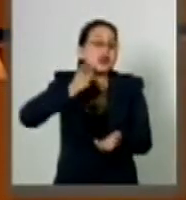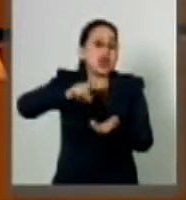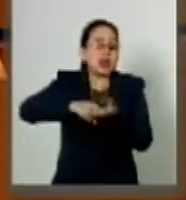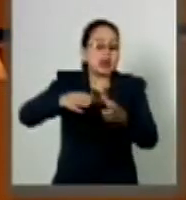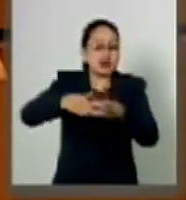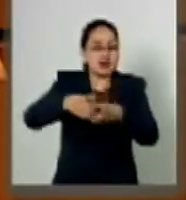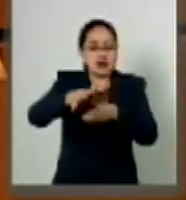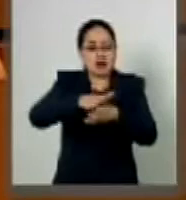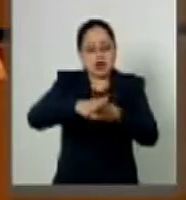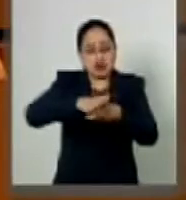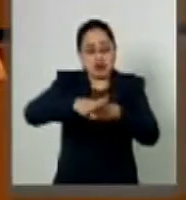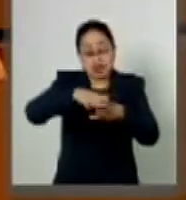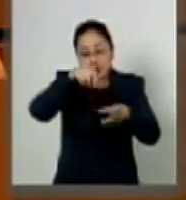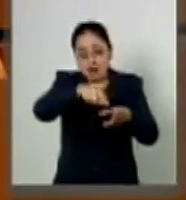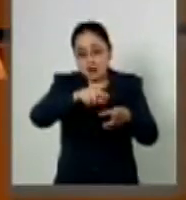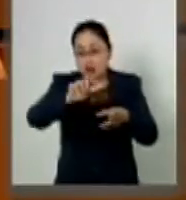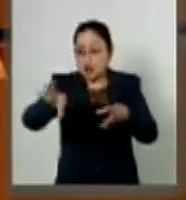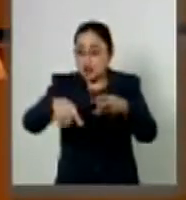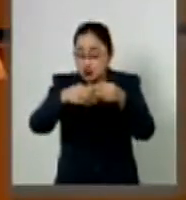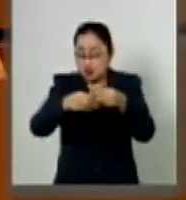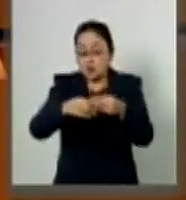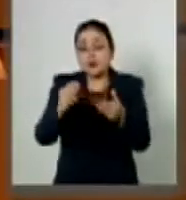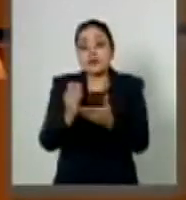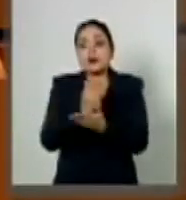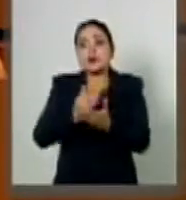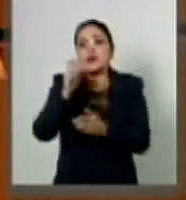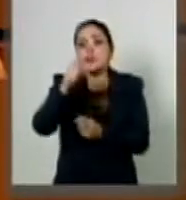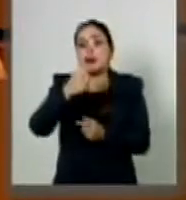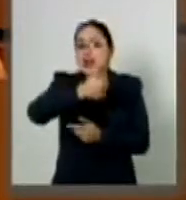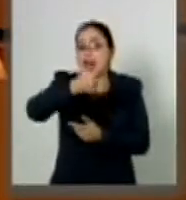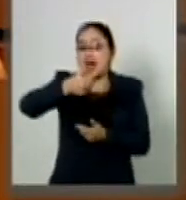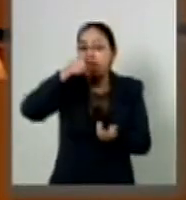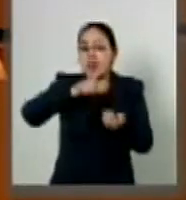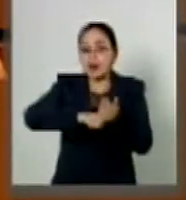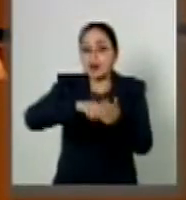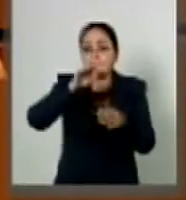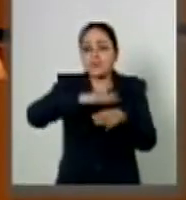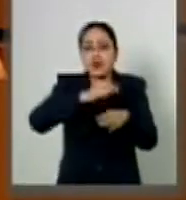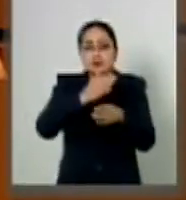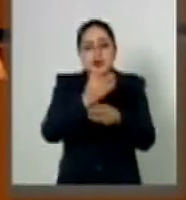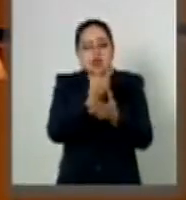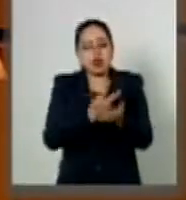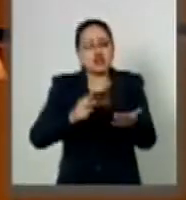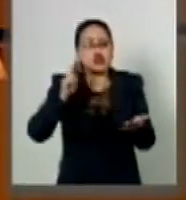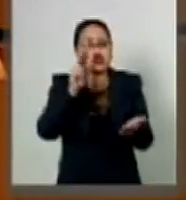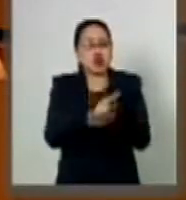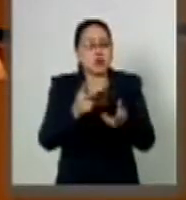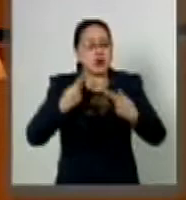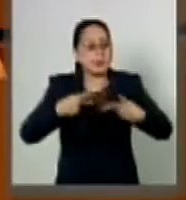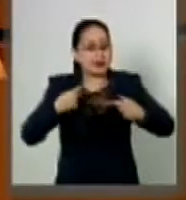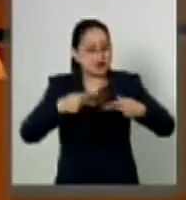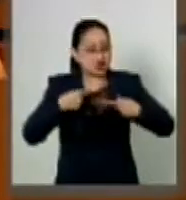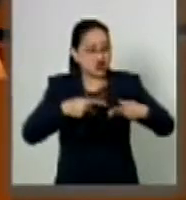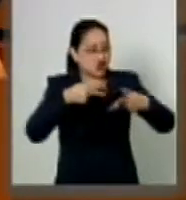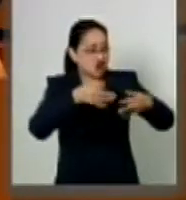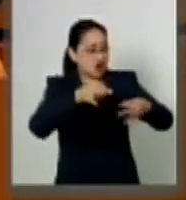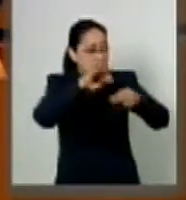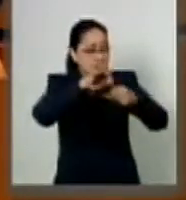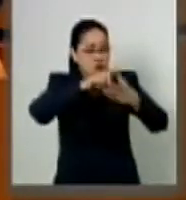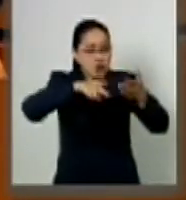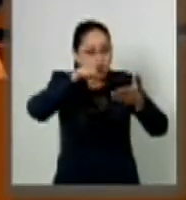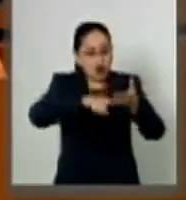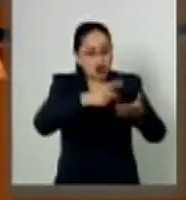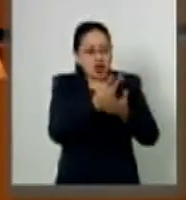en el centro de población y adicionalmente en cada casilla votaron más del doble de las boletas que se le dio a la